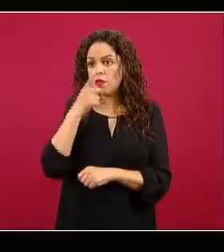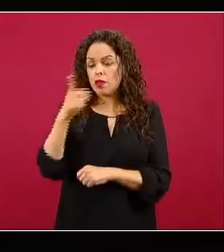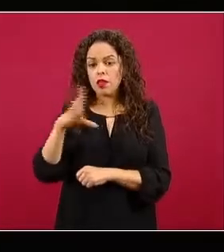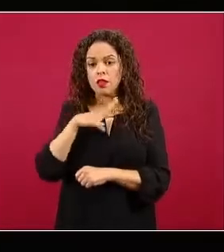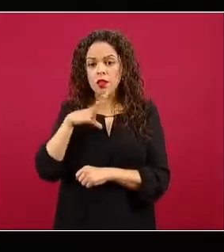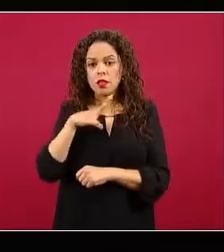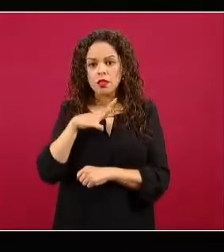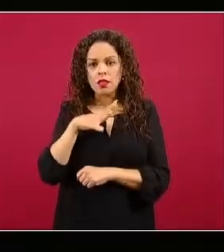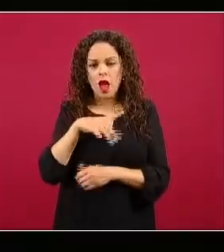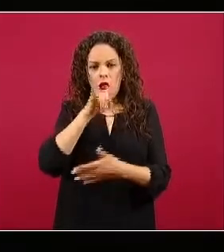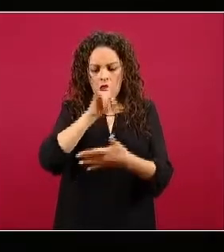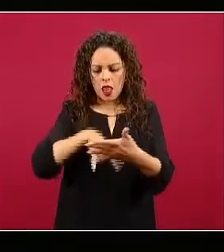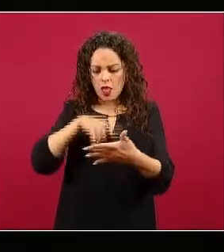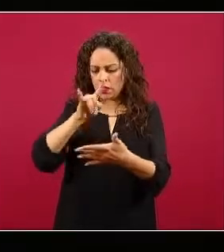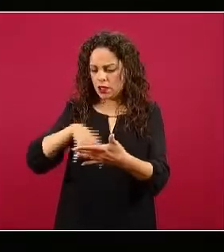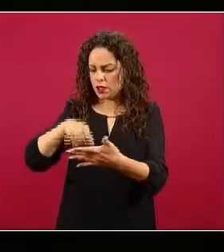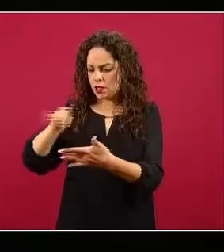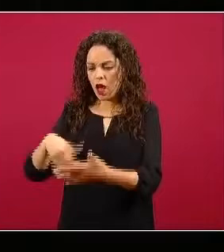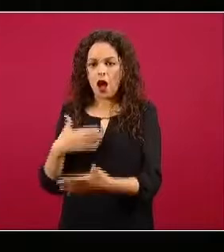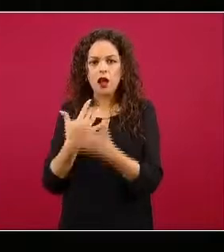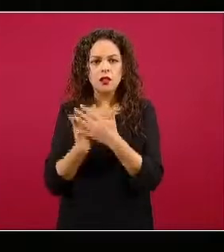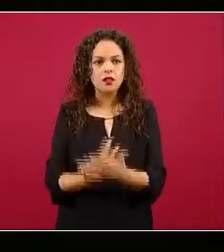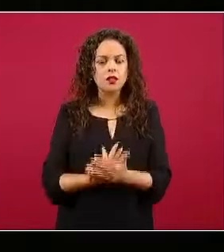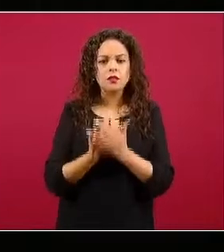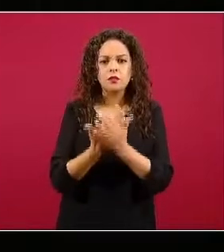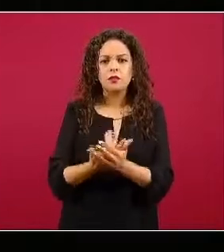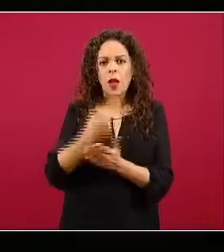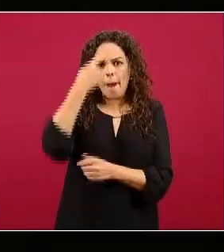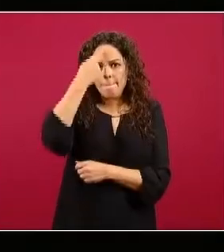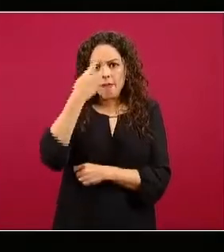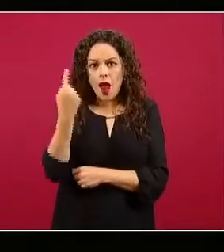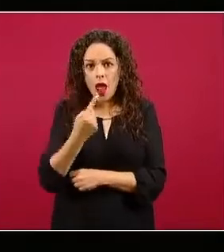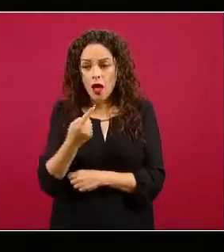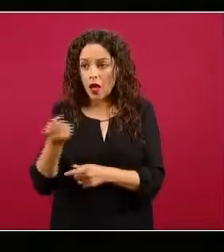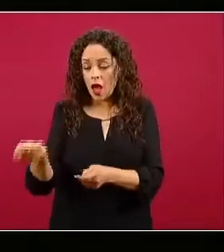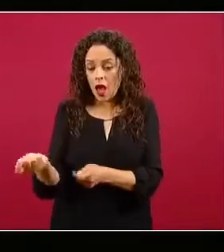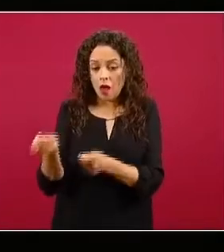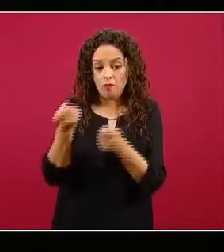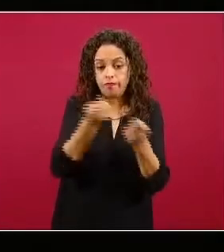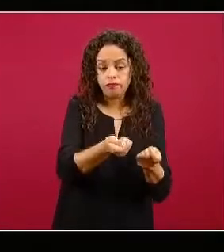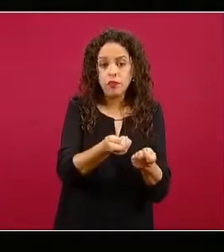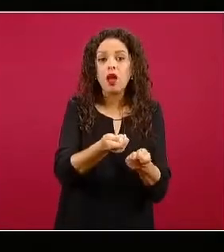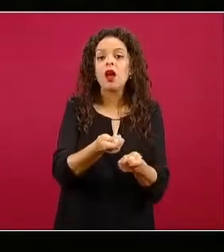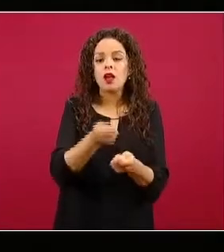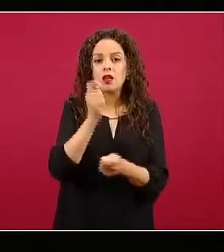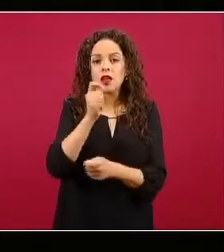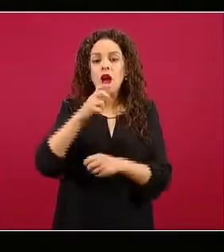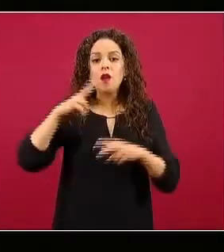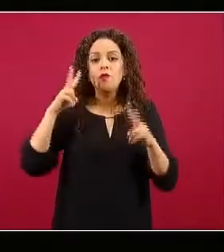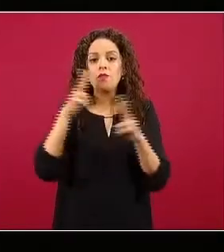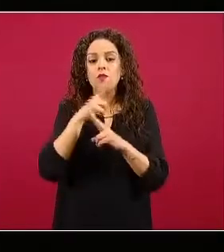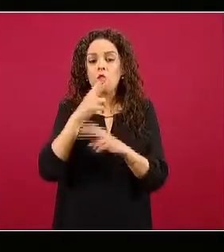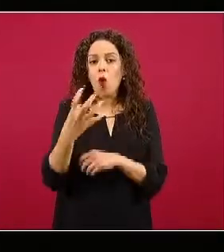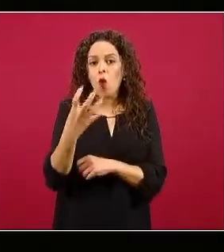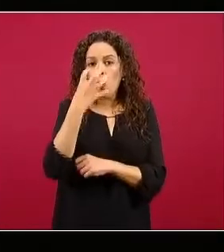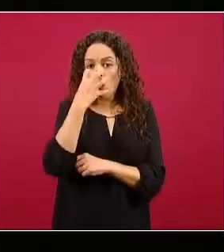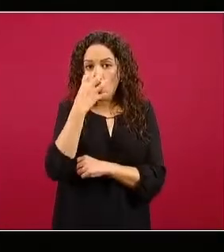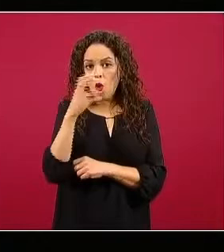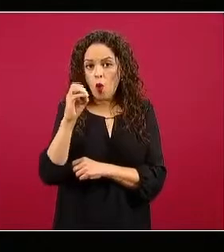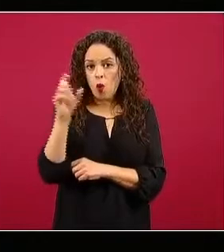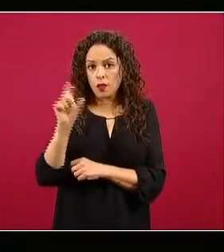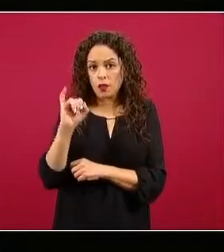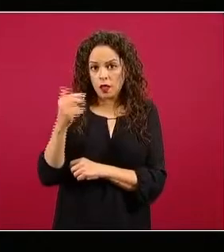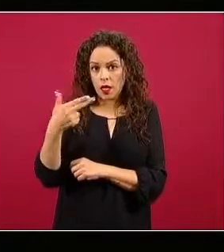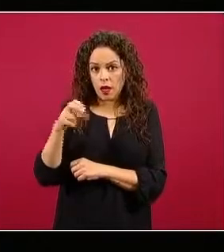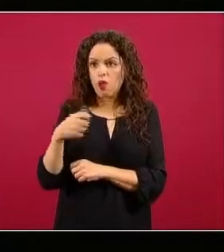listas de espera para recibir oxígeno. Quiero saber si realmente está sucediendo esto en este